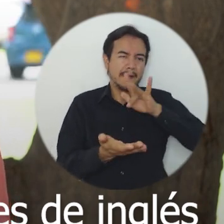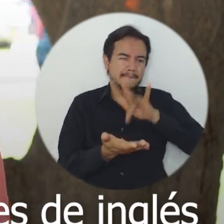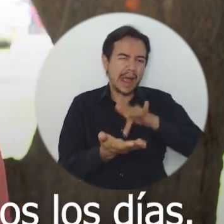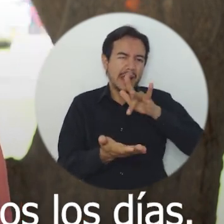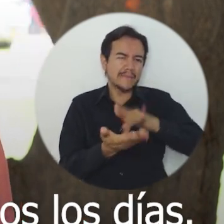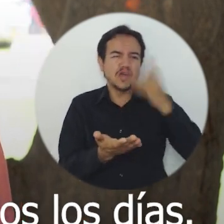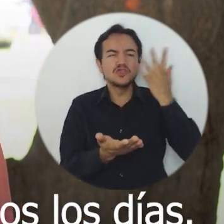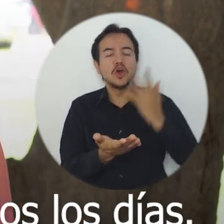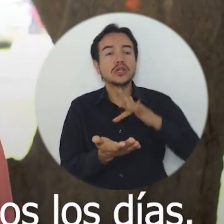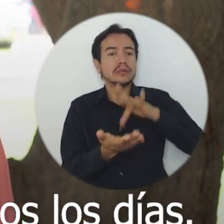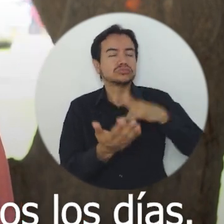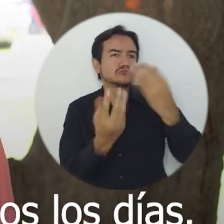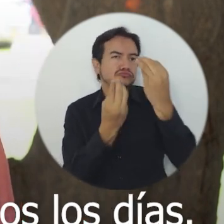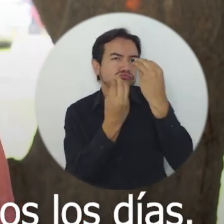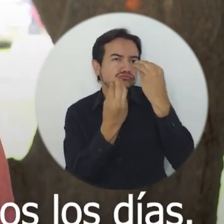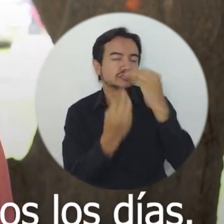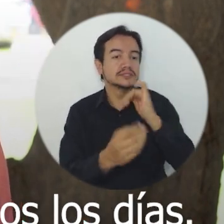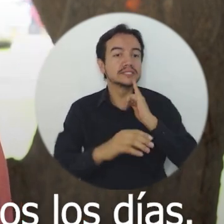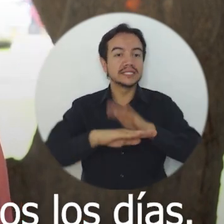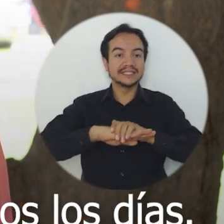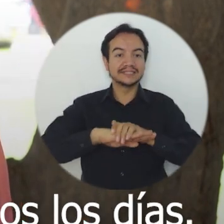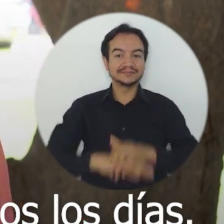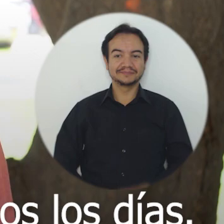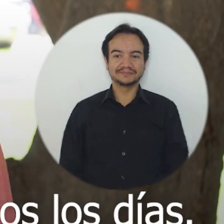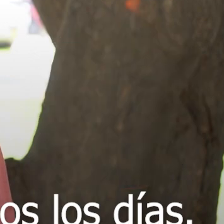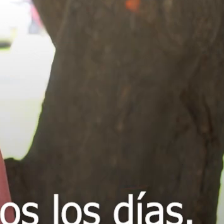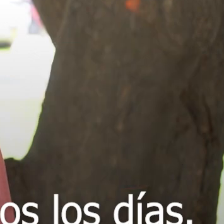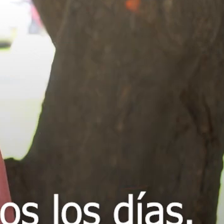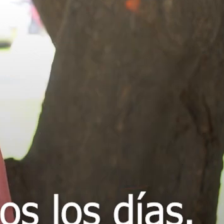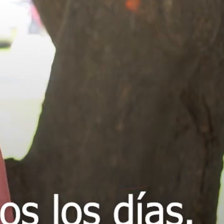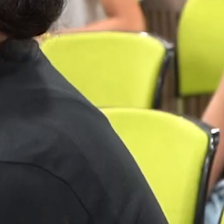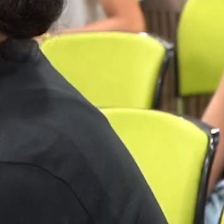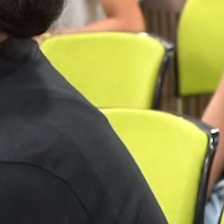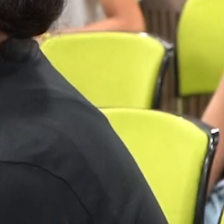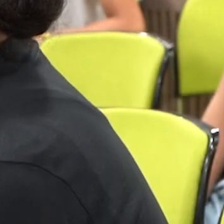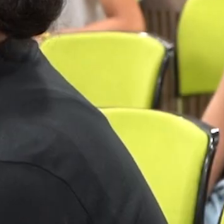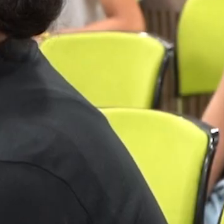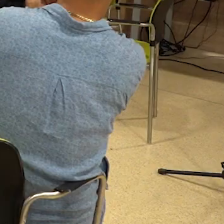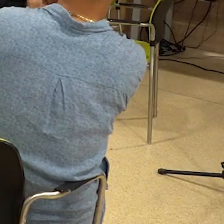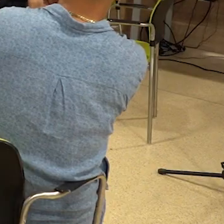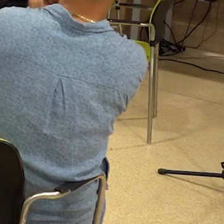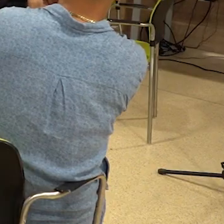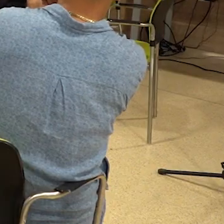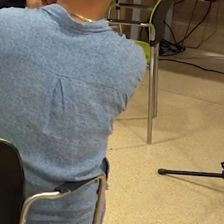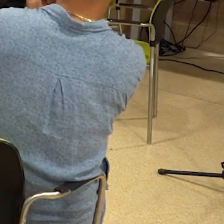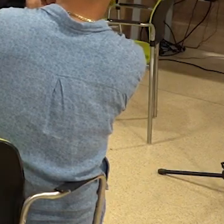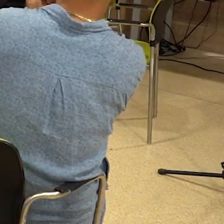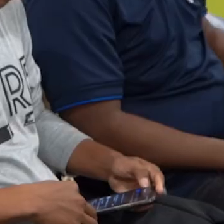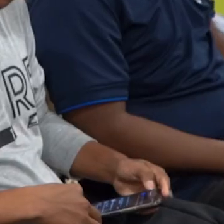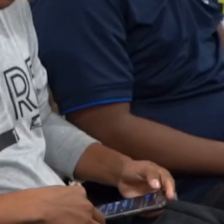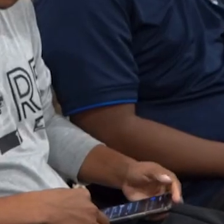English classes, I start studying English every day.